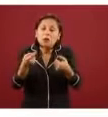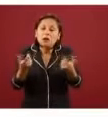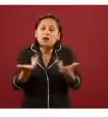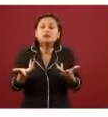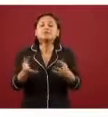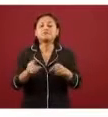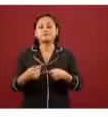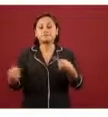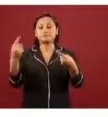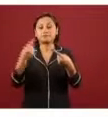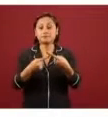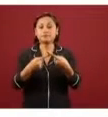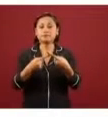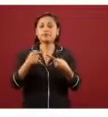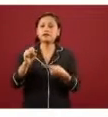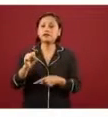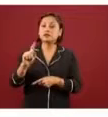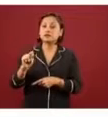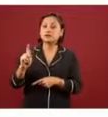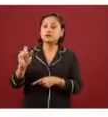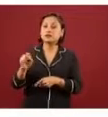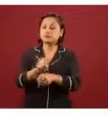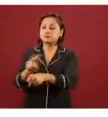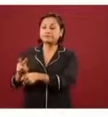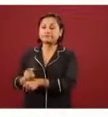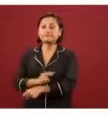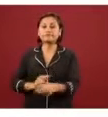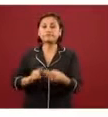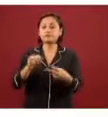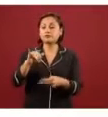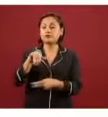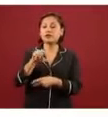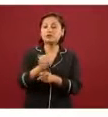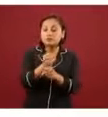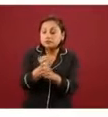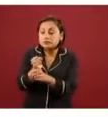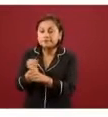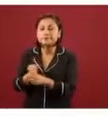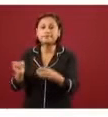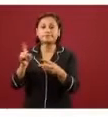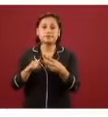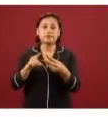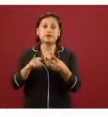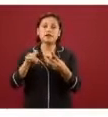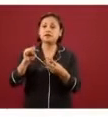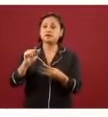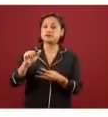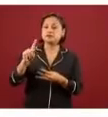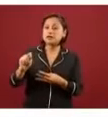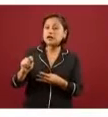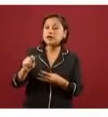Trabajo, revisiones fiscales a cargo del IMSS, del Infonavit y del SAT, la aplicación de varias